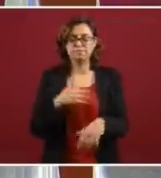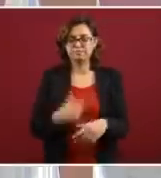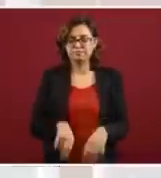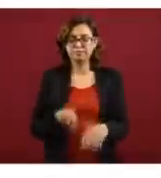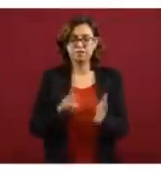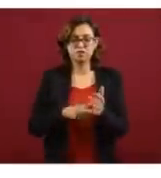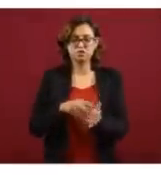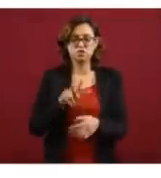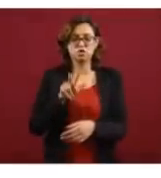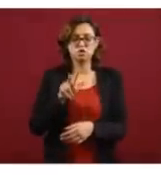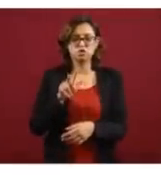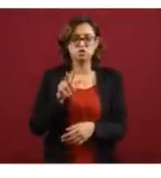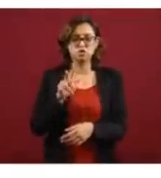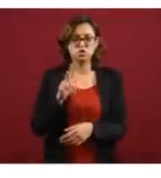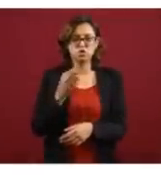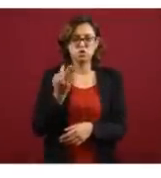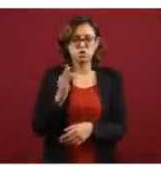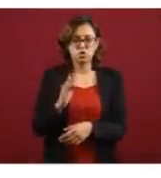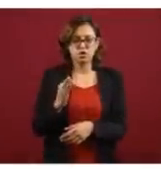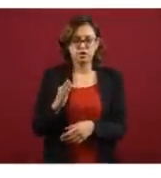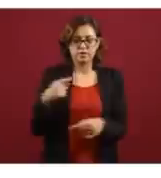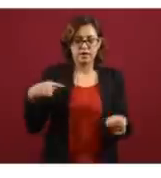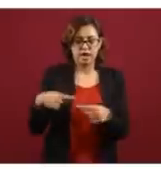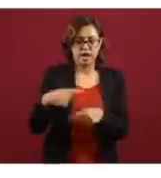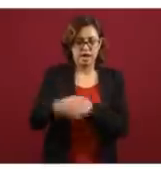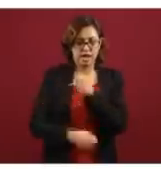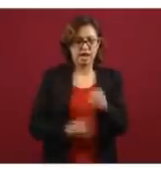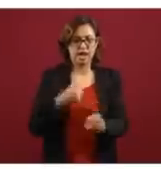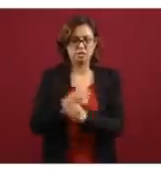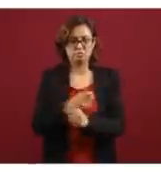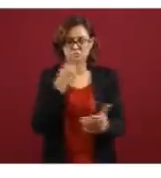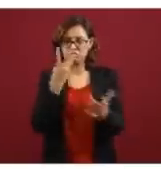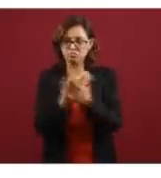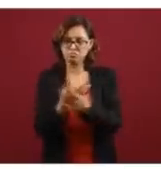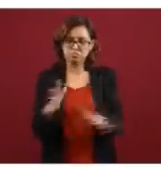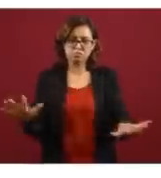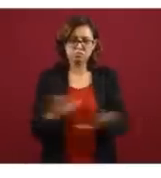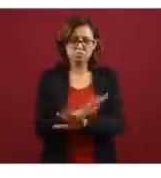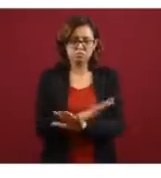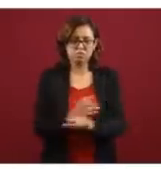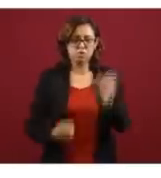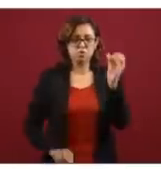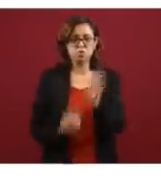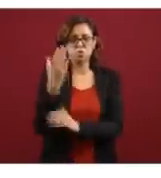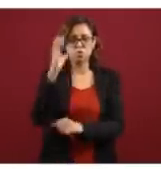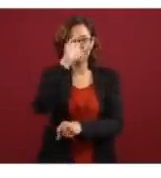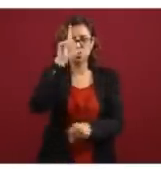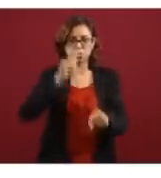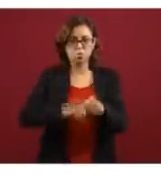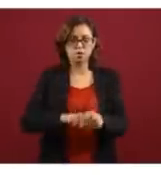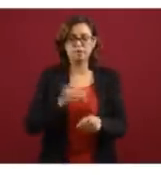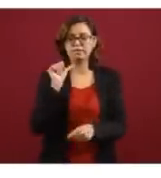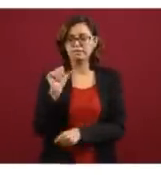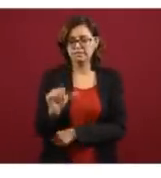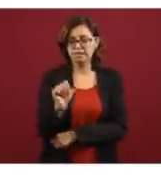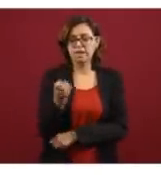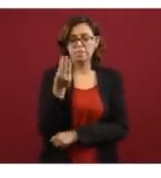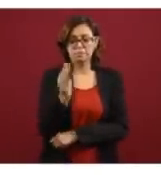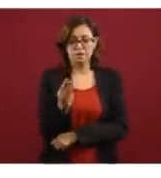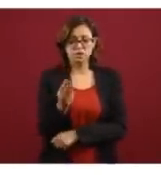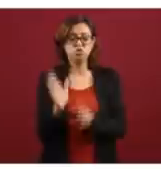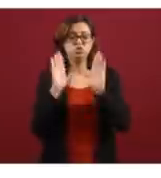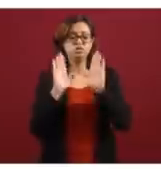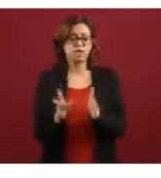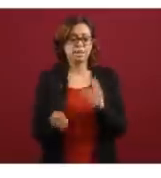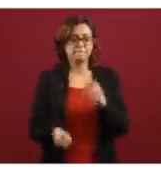Islas Marías se dejó de ser un centro penitenciario para convertirse en dicho centro. El 16 de mayo ya se llevó a